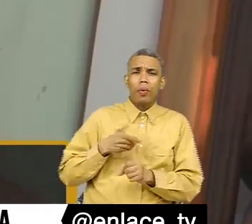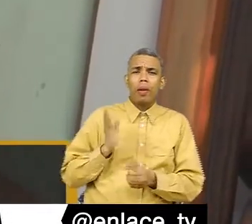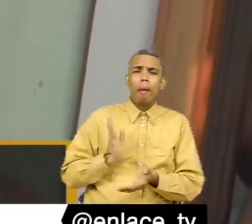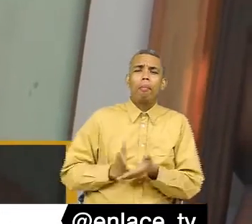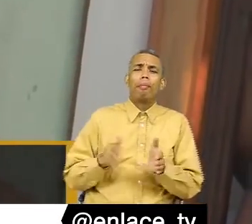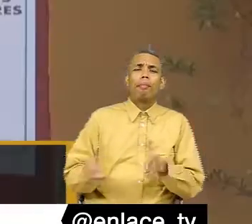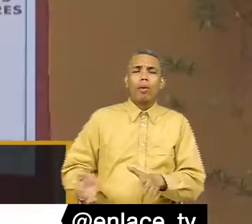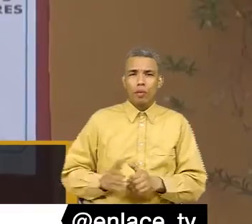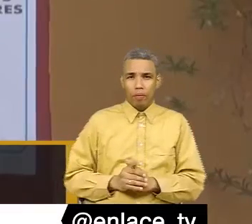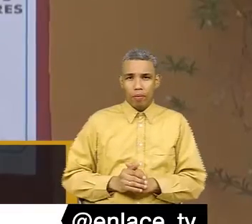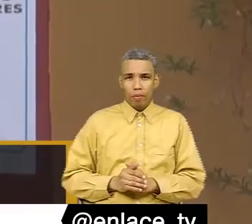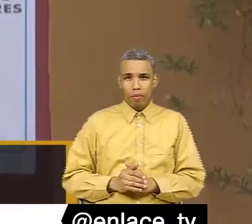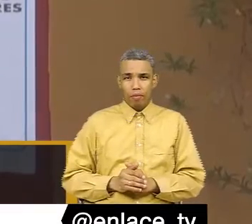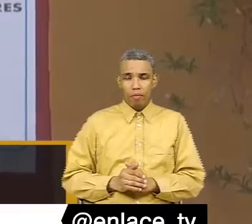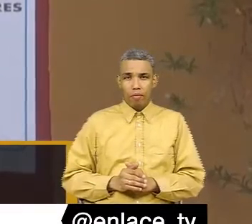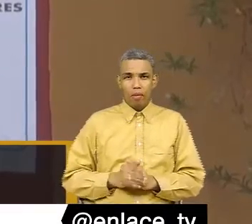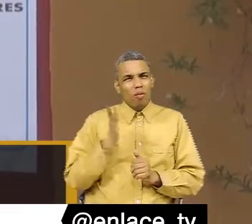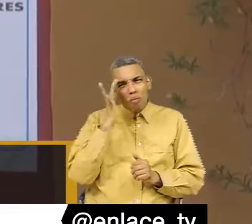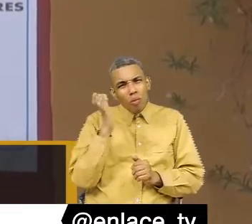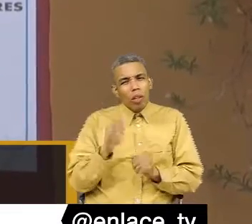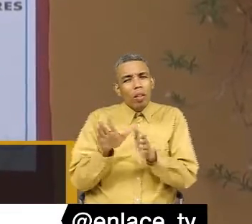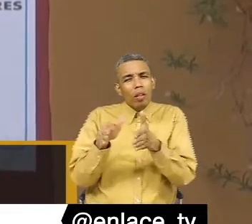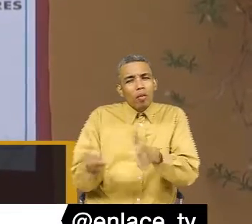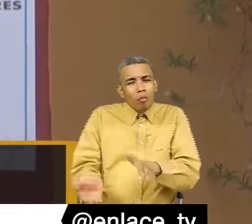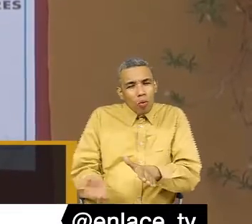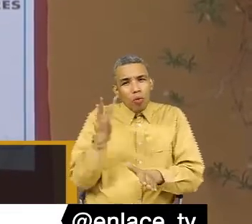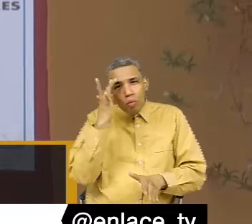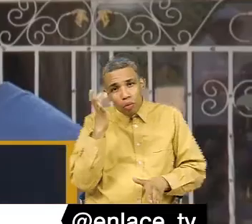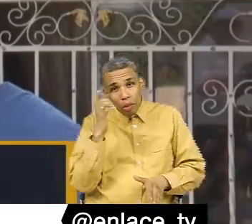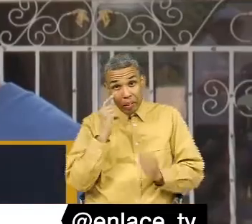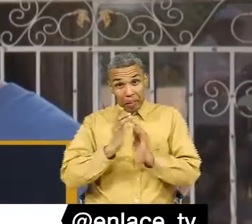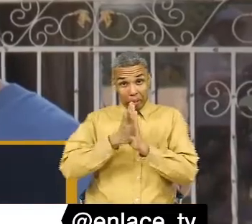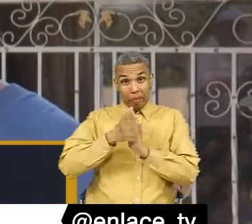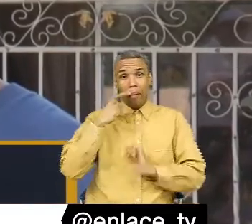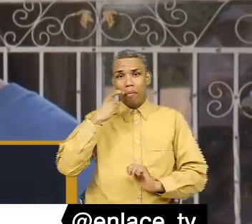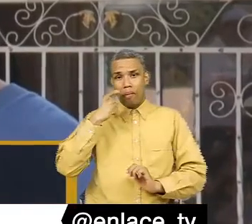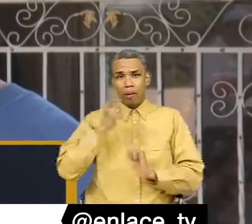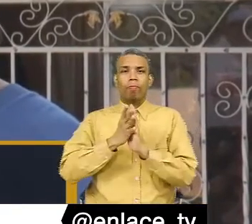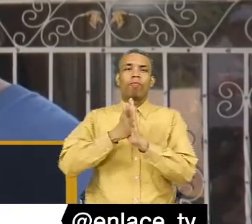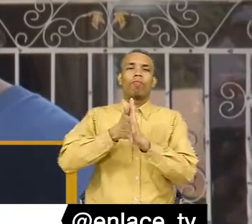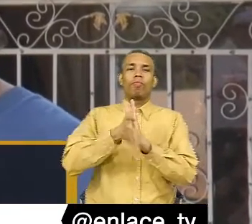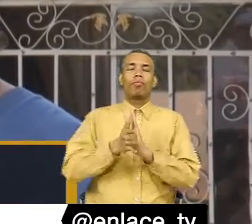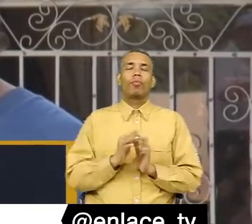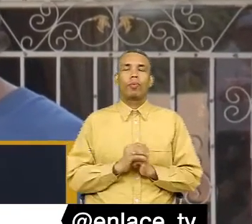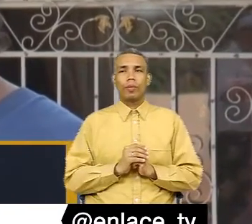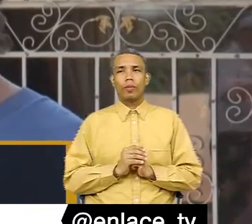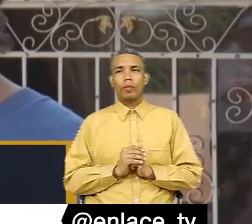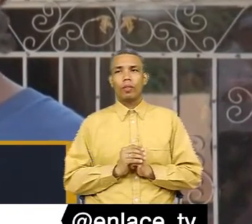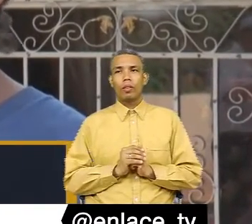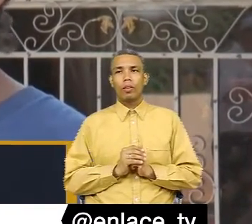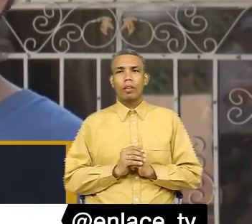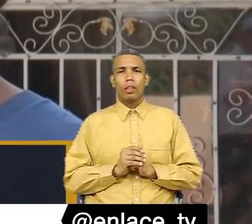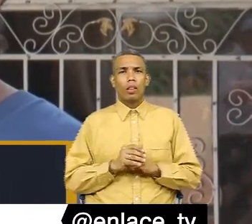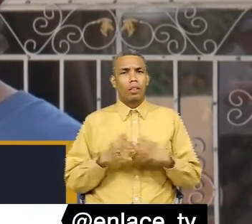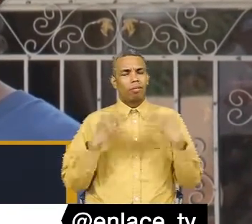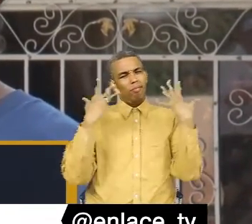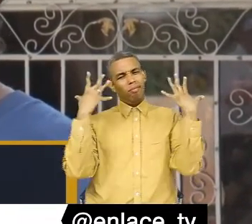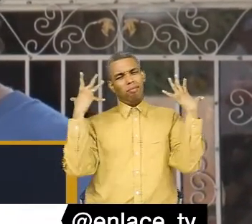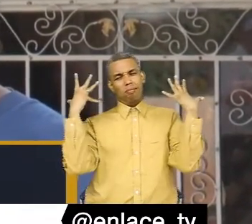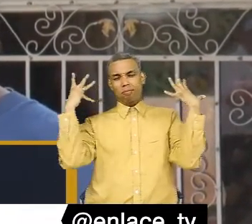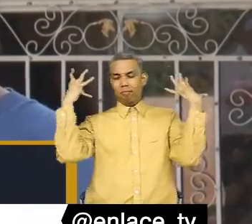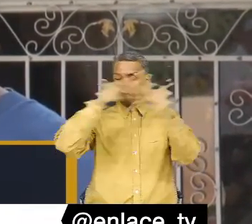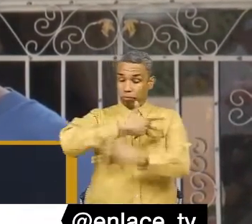que ahora son materia de investigación. Es algo que me enteré a última hora, realmente es algo insólito. No me explico